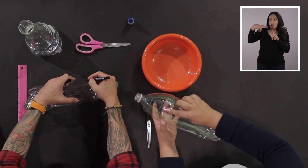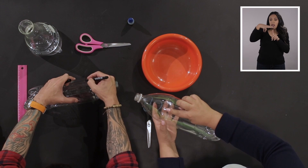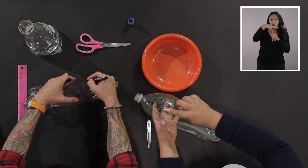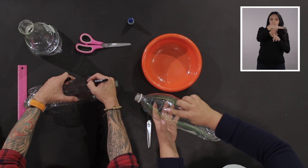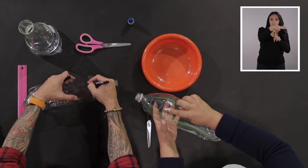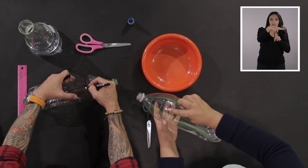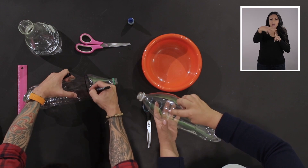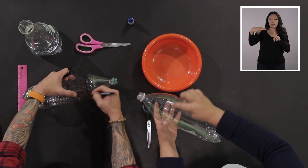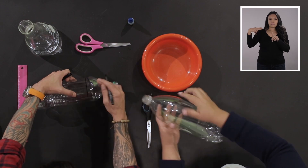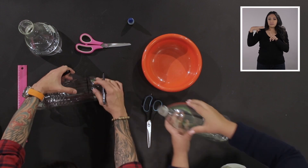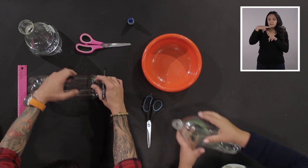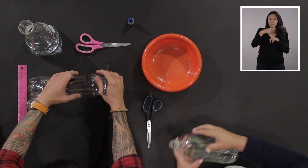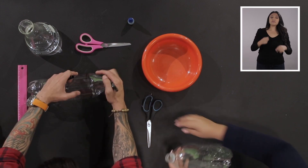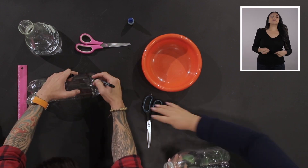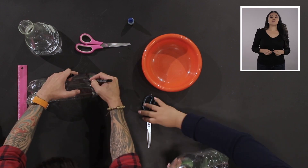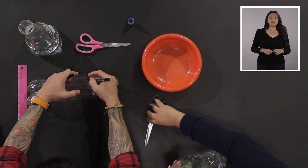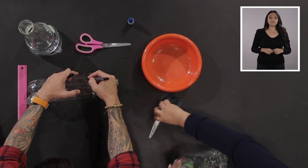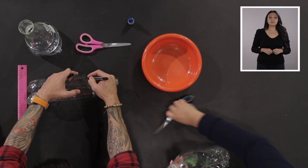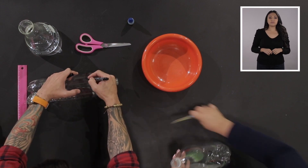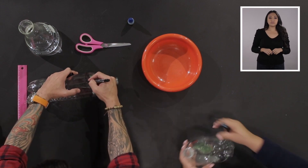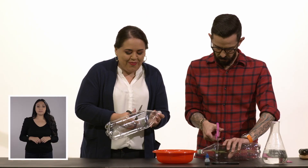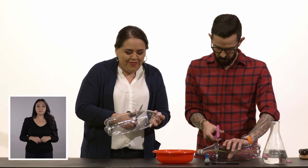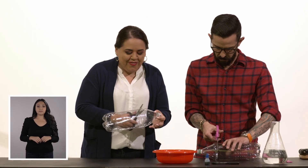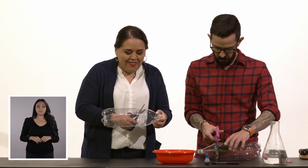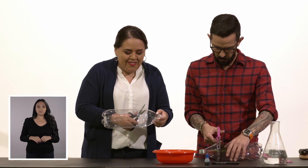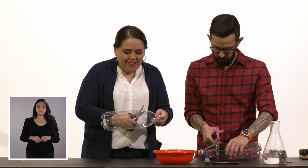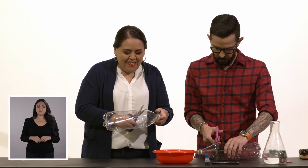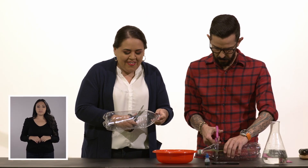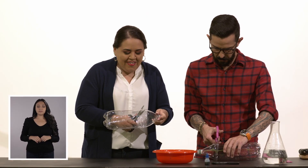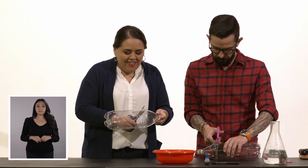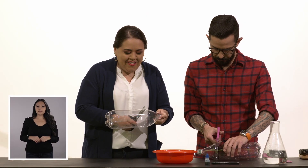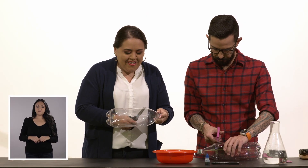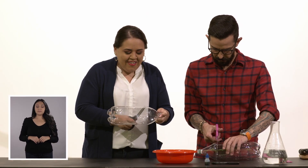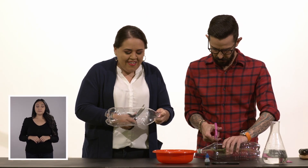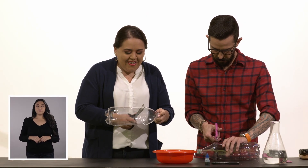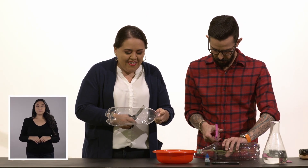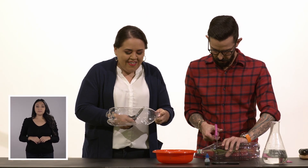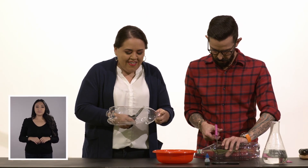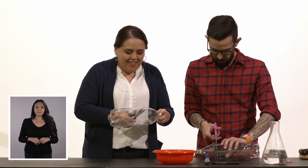centímetro de aquí y voy a cortar. Vamos cortándolo por ahí.